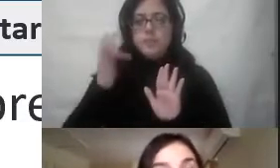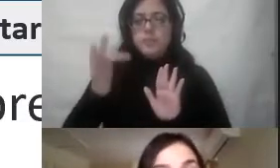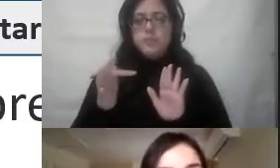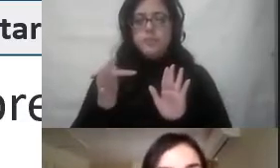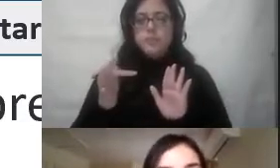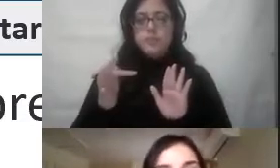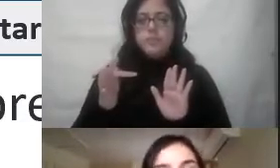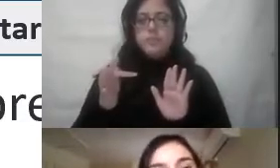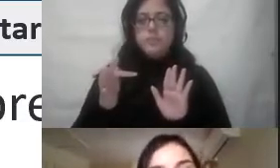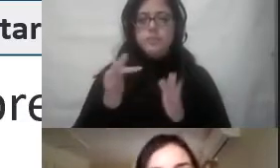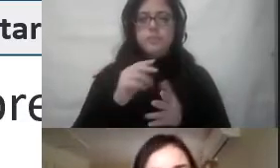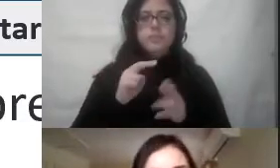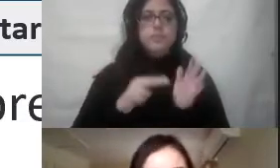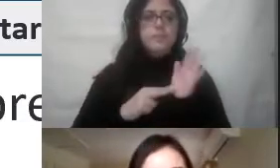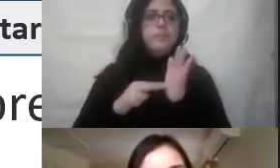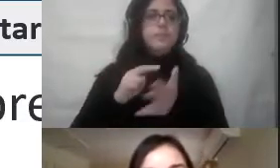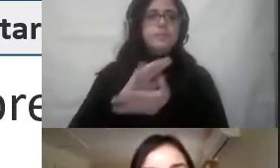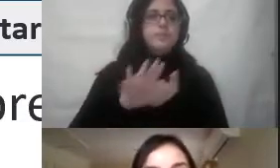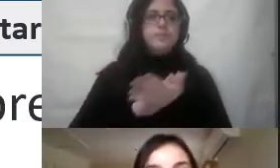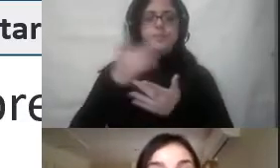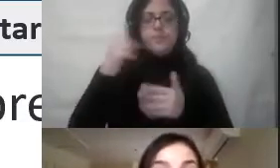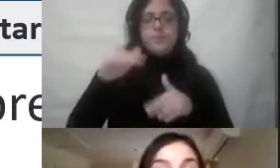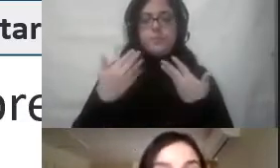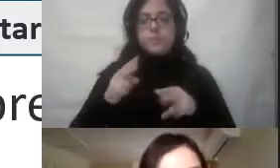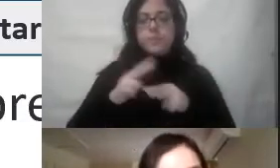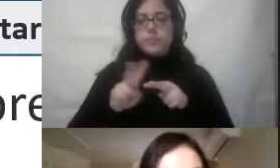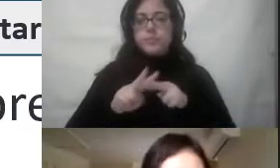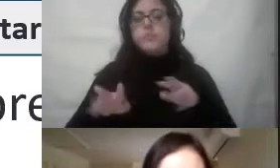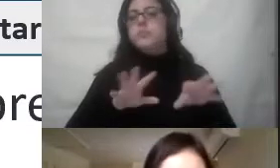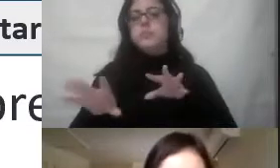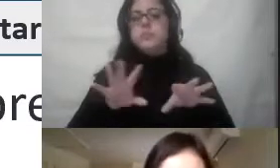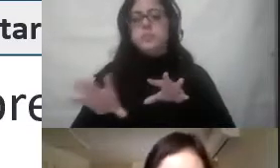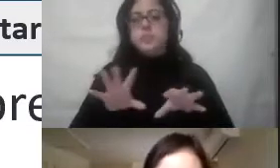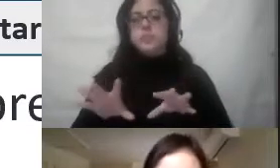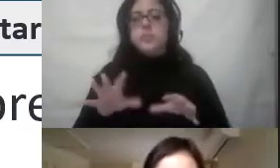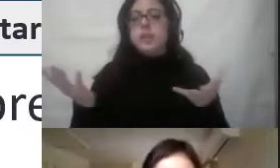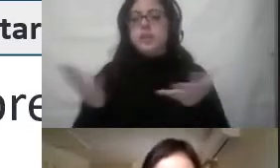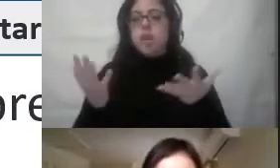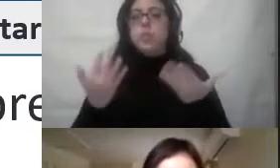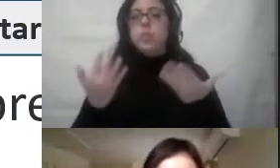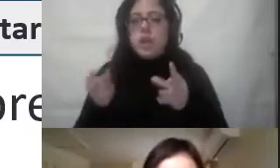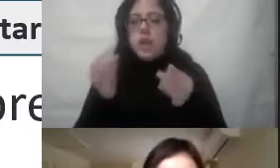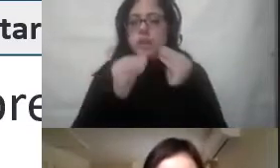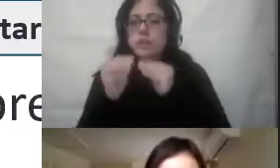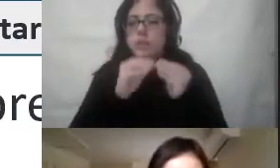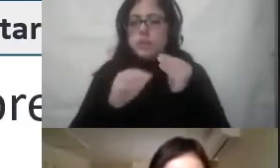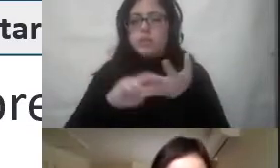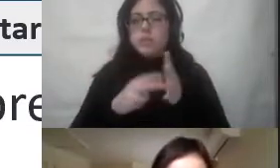pero primero vamos a hacer una actividad práctica sobre cómo formulamos problemas socialmente relevantes.